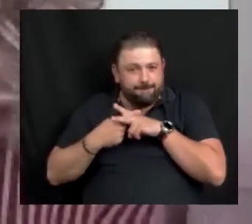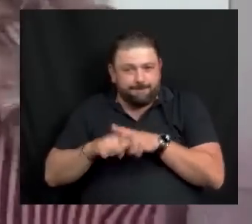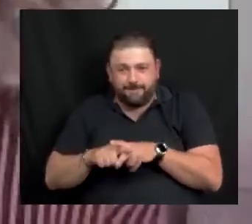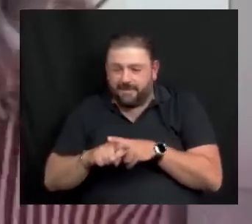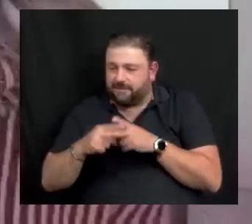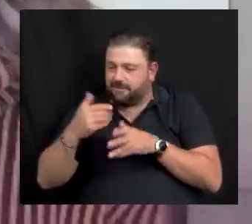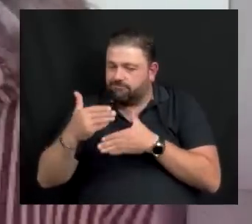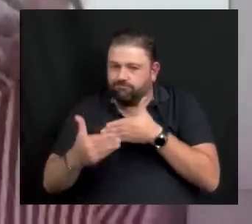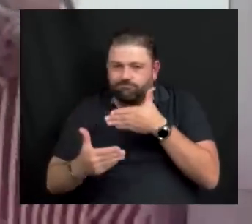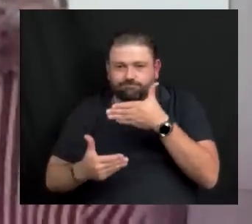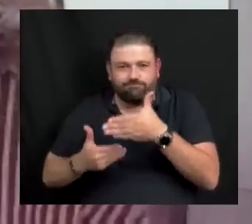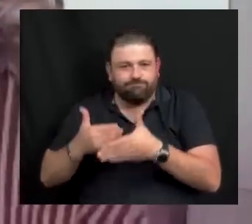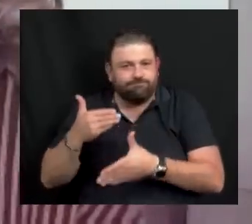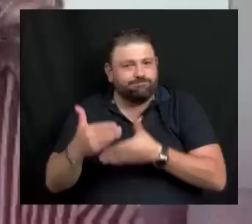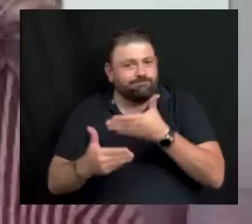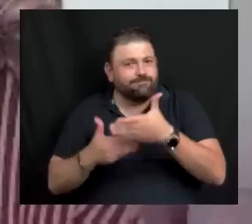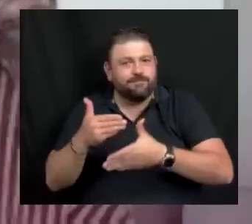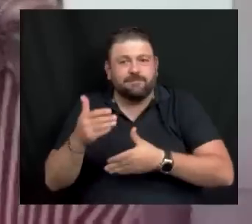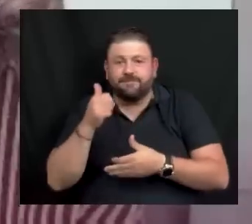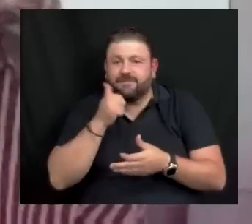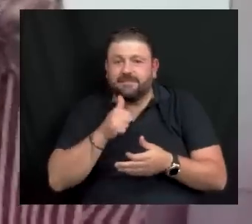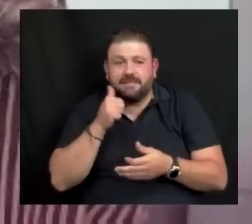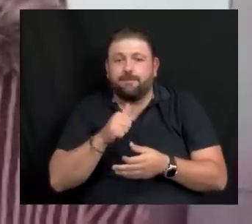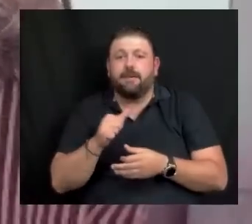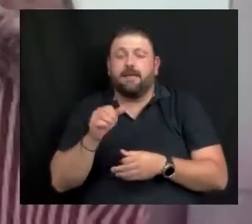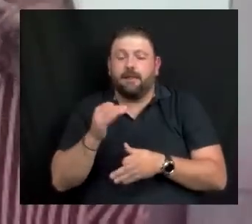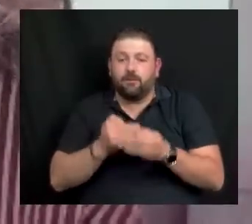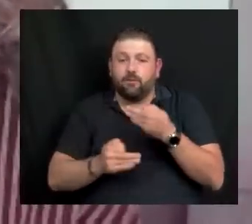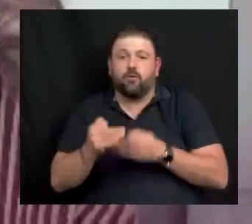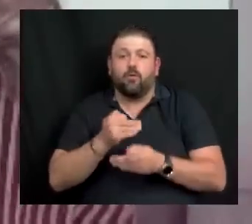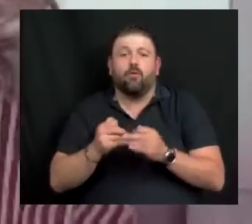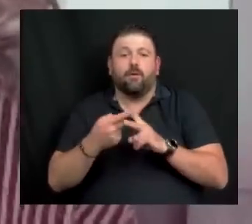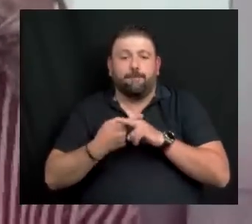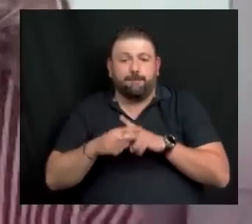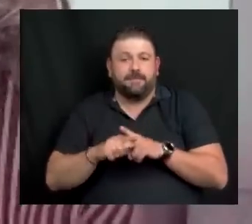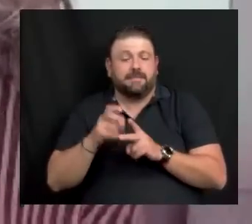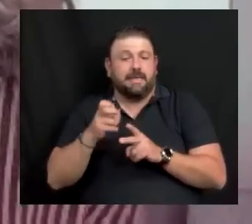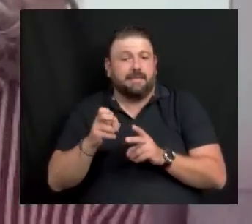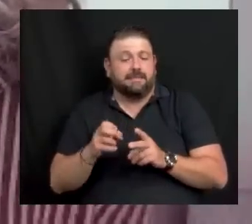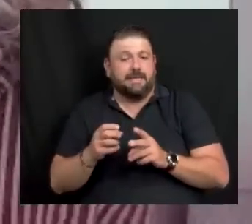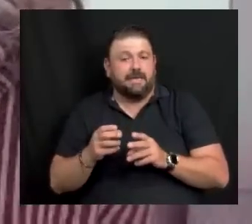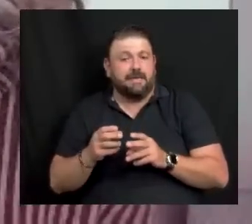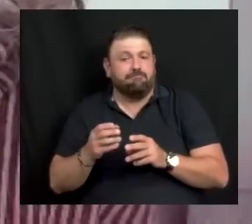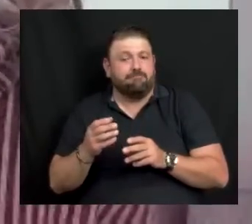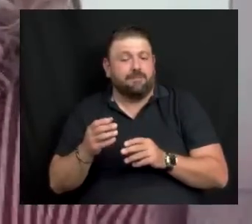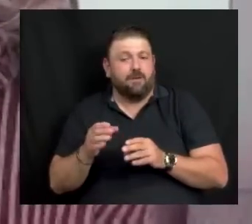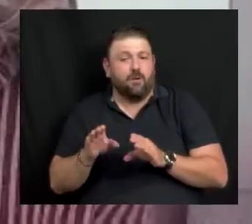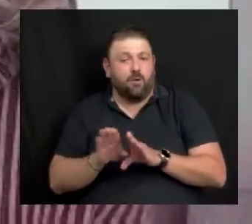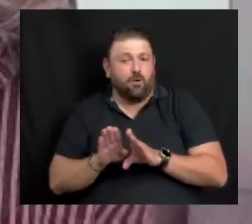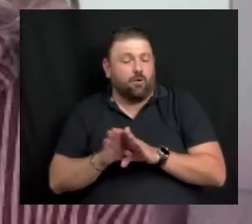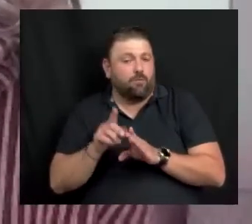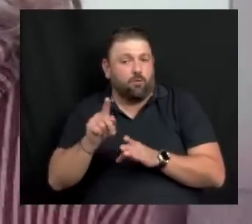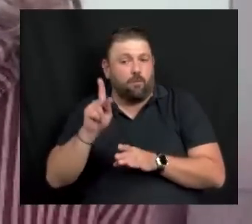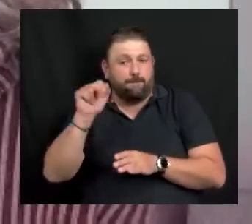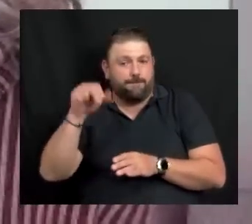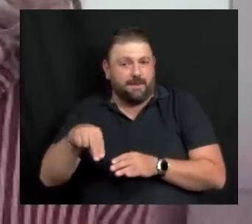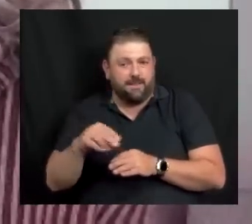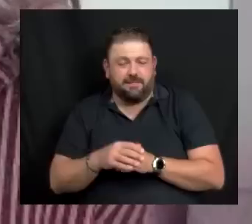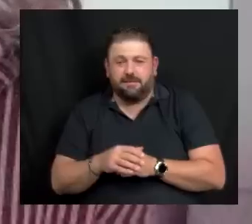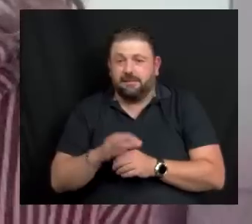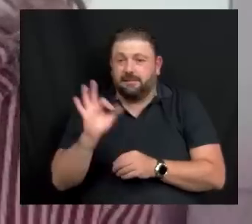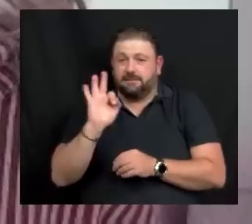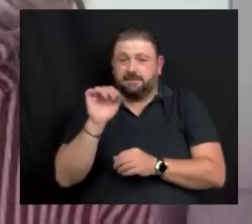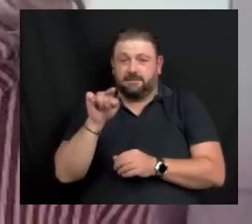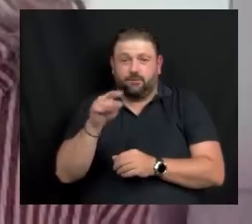sé cuánto, que empecé por allá y así fue la forma de ir creando esa parte, generando esa parte. Si tú le dices a la